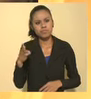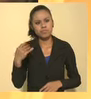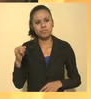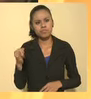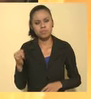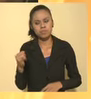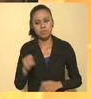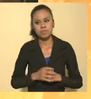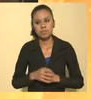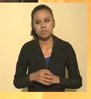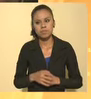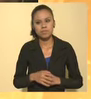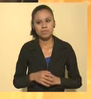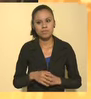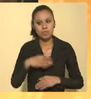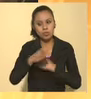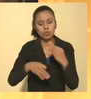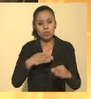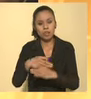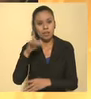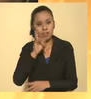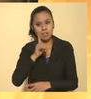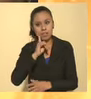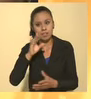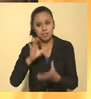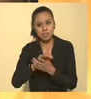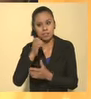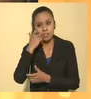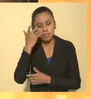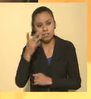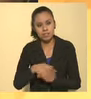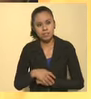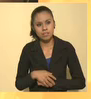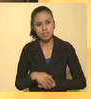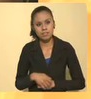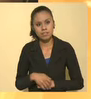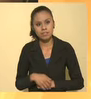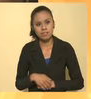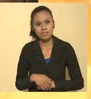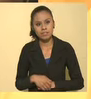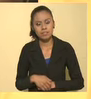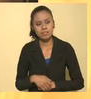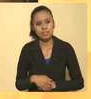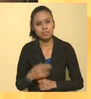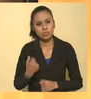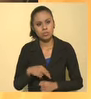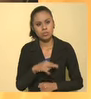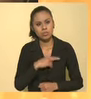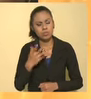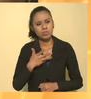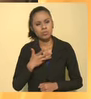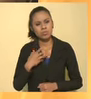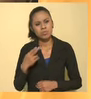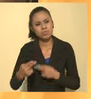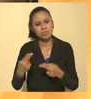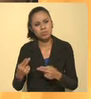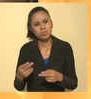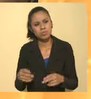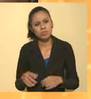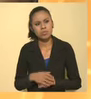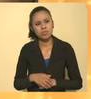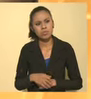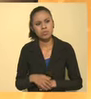cuando todas las novias se quieren casar? Exactamente, cuando todas las novias se quieren casar. Nosotros tenemos en este negocio como es